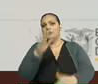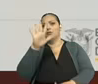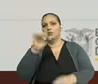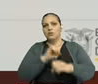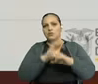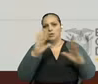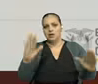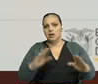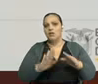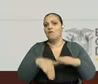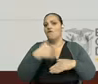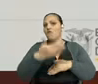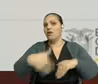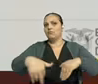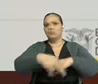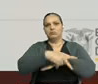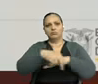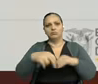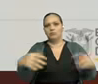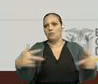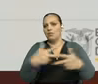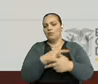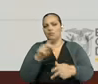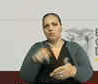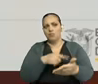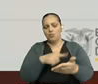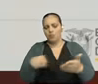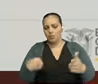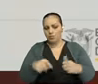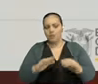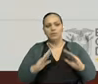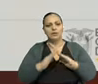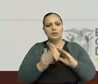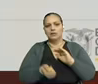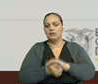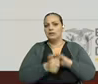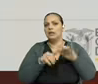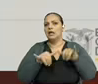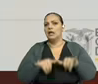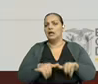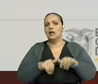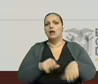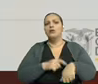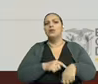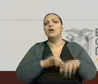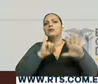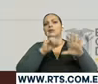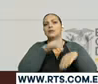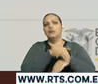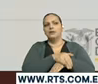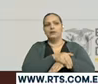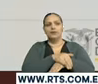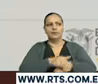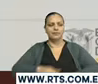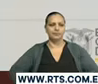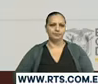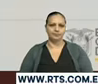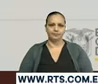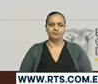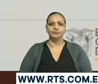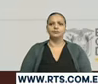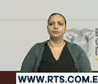semáforo rojo desde el 1 de junio, el toque de queda de 18 horas a 5 horas. Circulación de